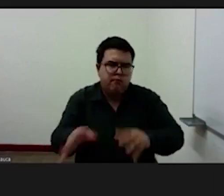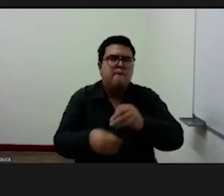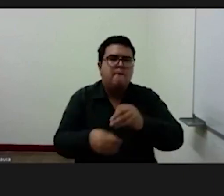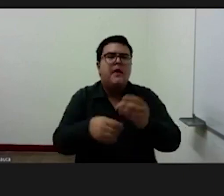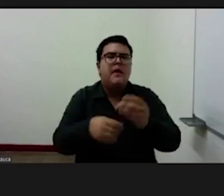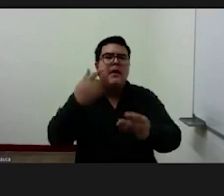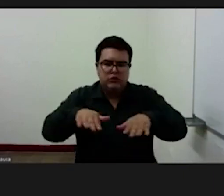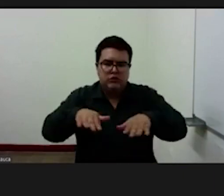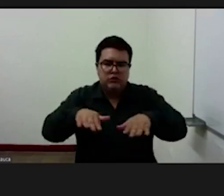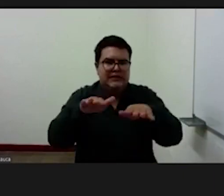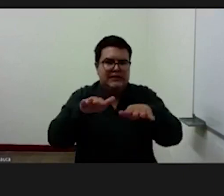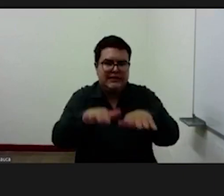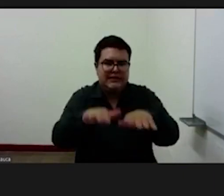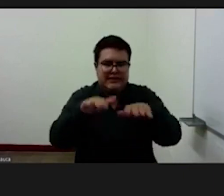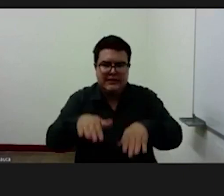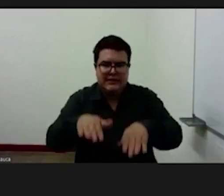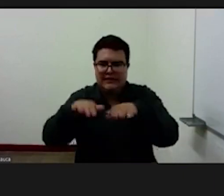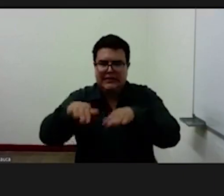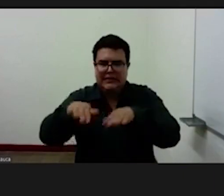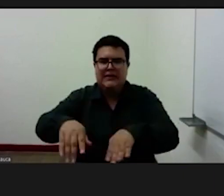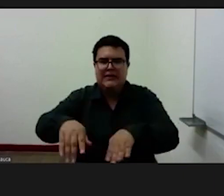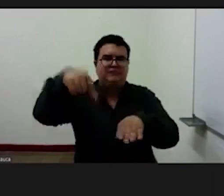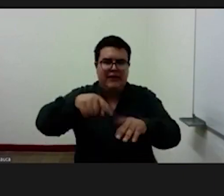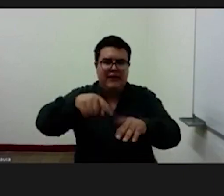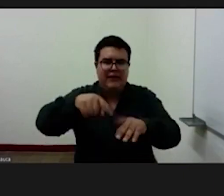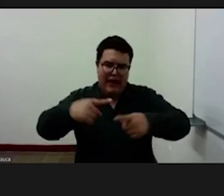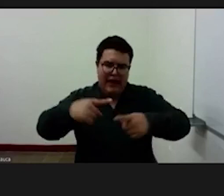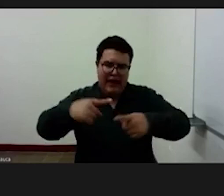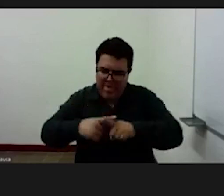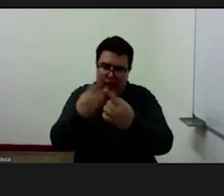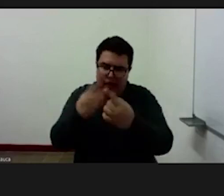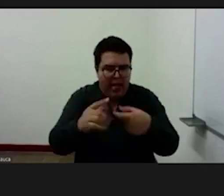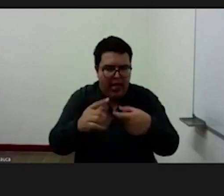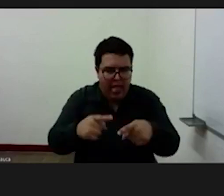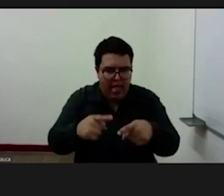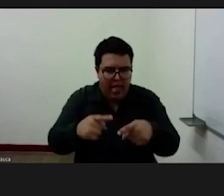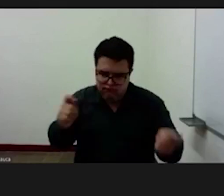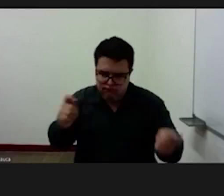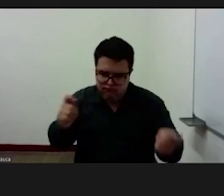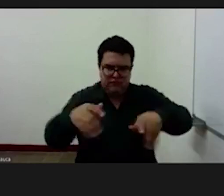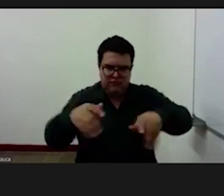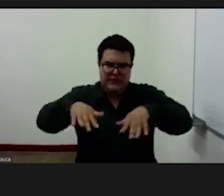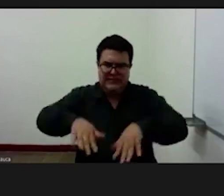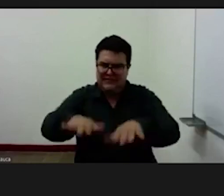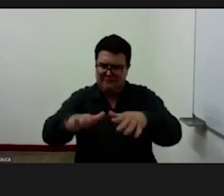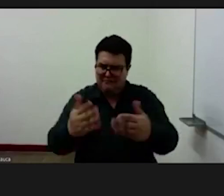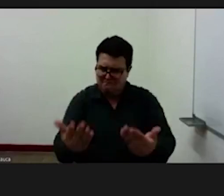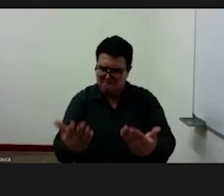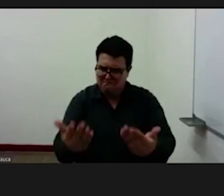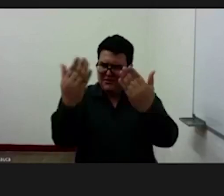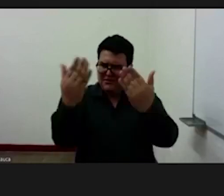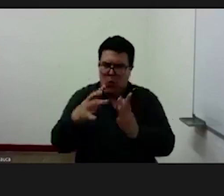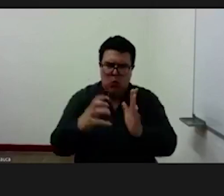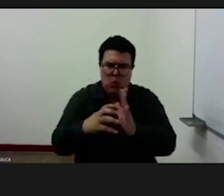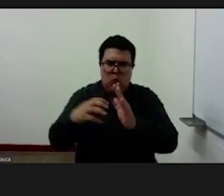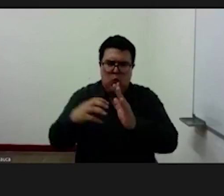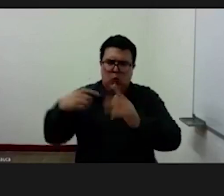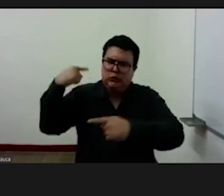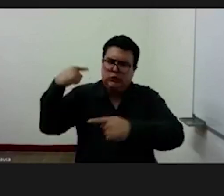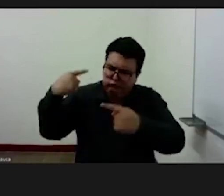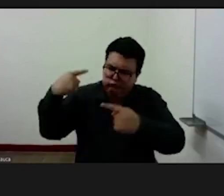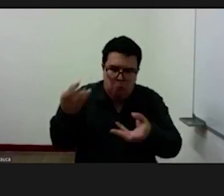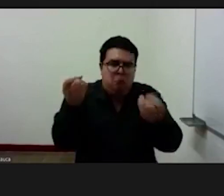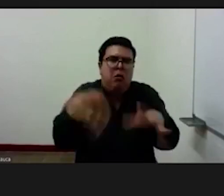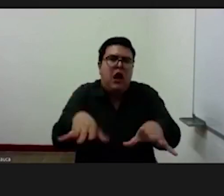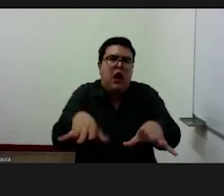tejen. Y esto lo que hace es que se pierda todo el valor y todo el símbolo alrededor del tejido y se